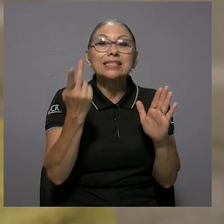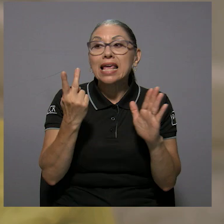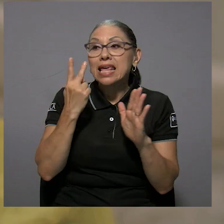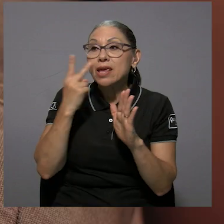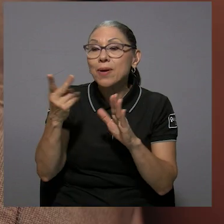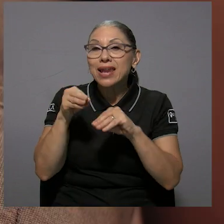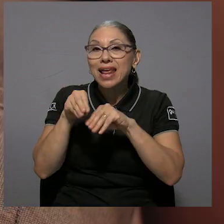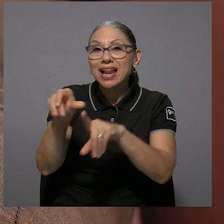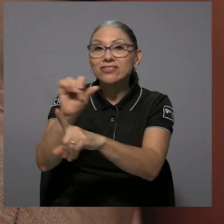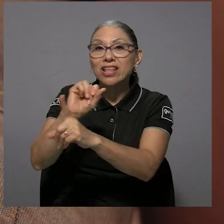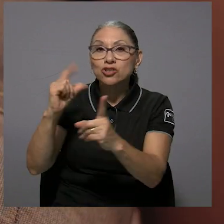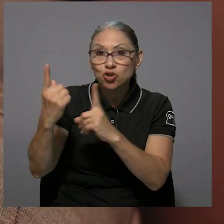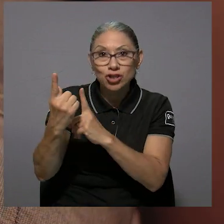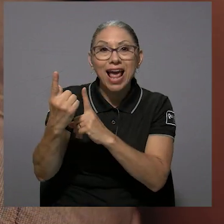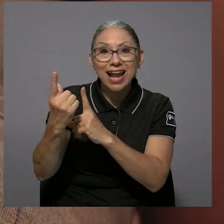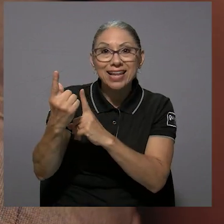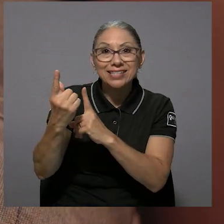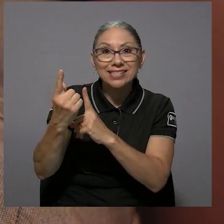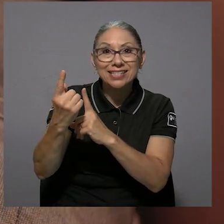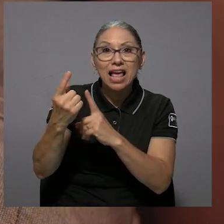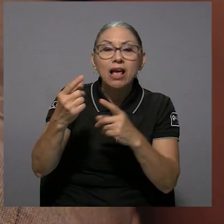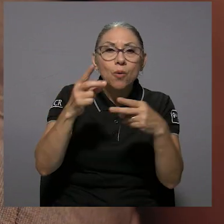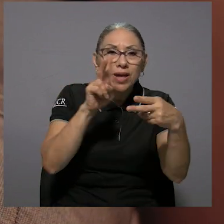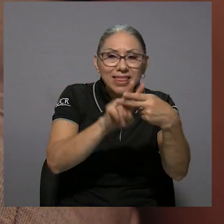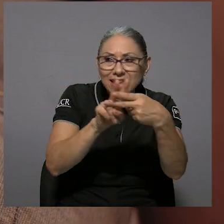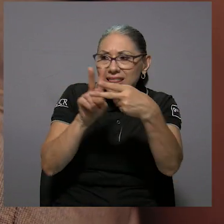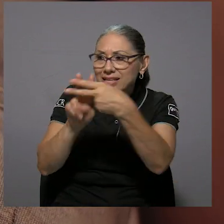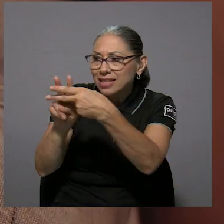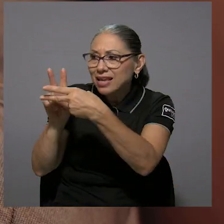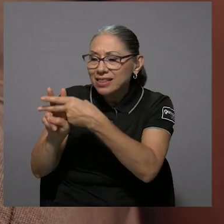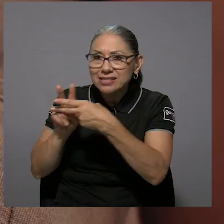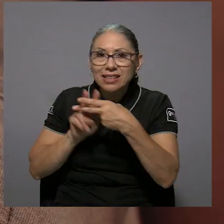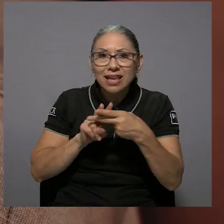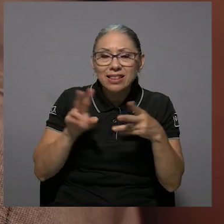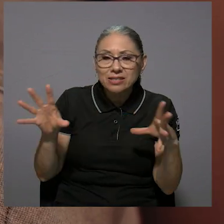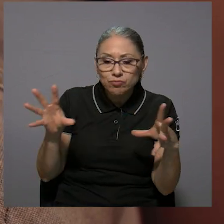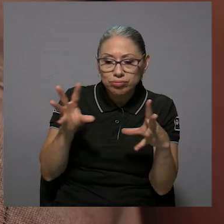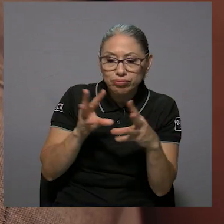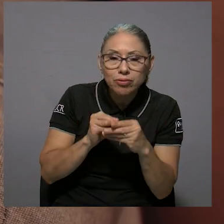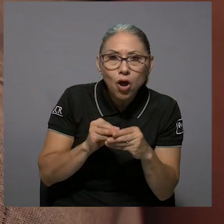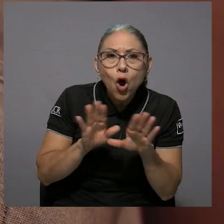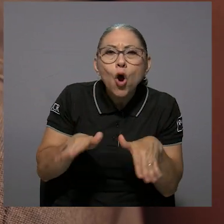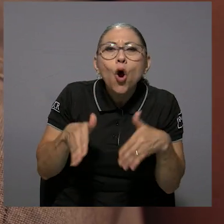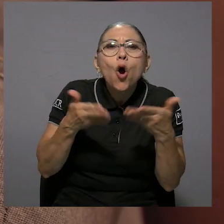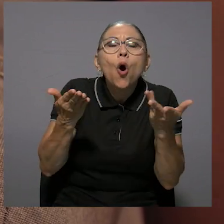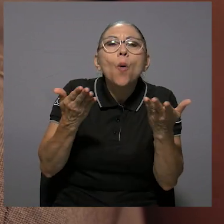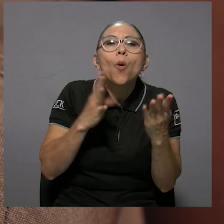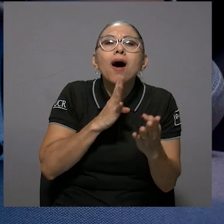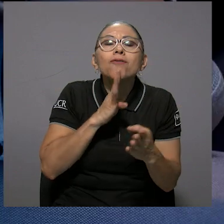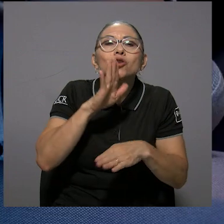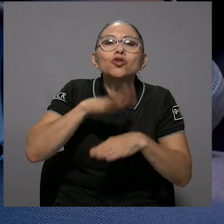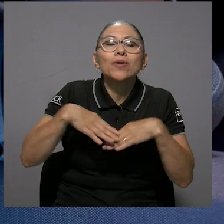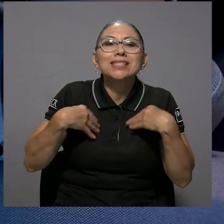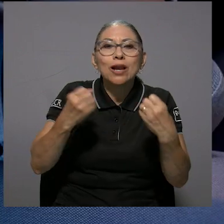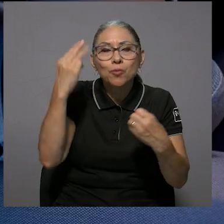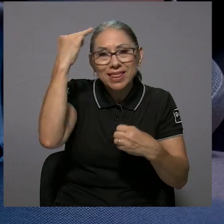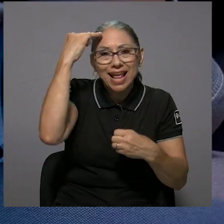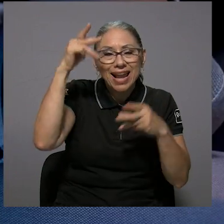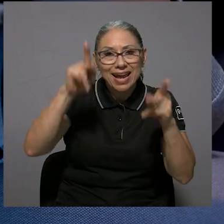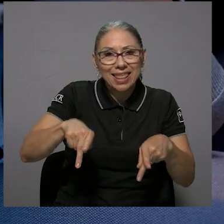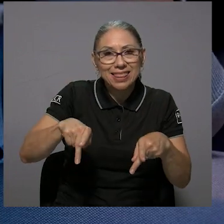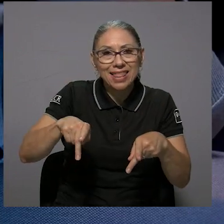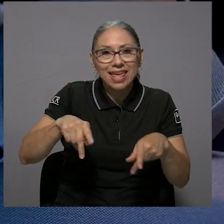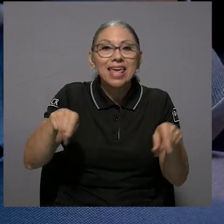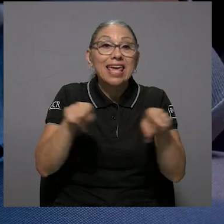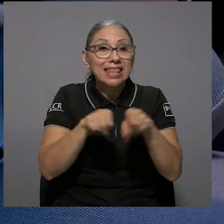sociales también, a partir de recolección de etiquetas, la gente habló de su salud mental. Y una de las cosas que también